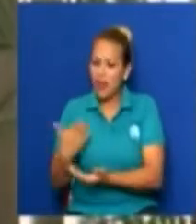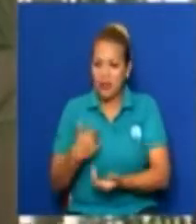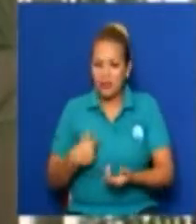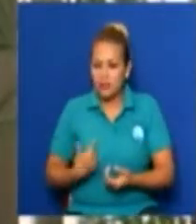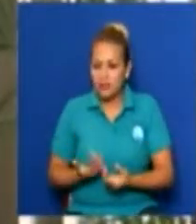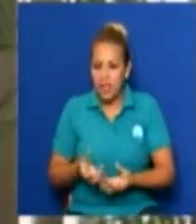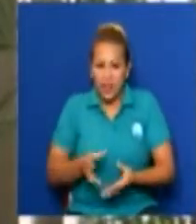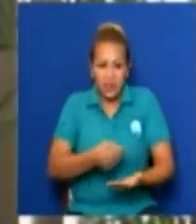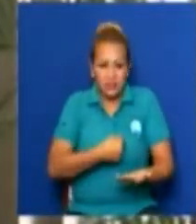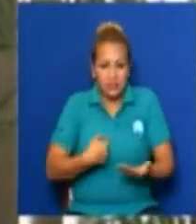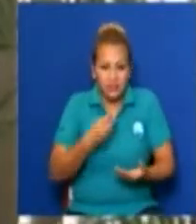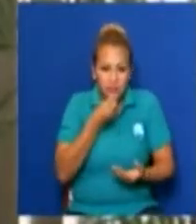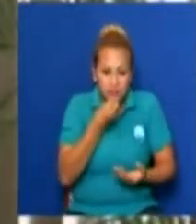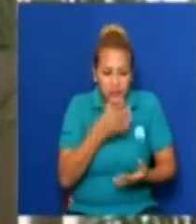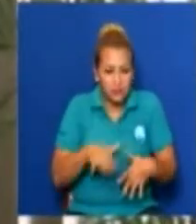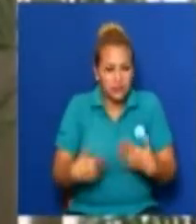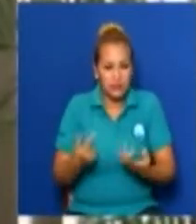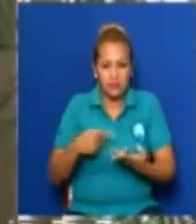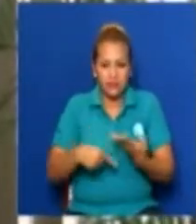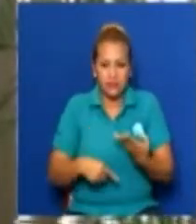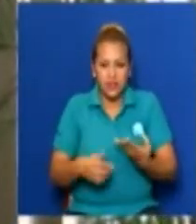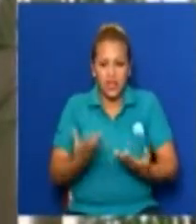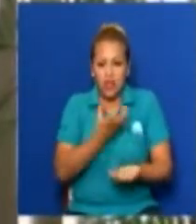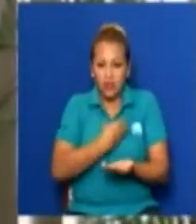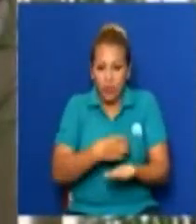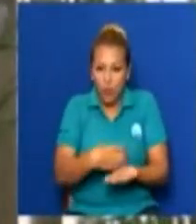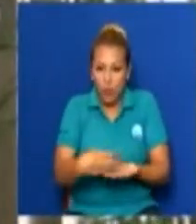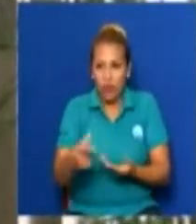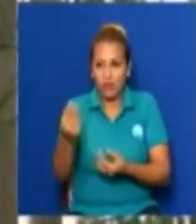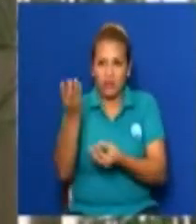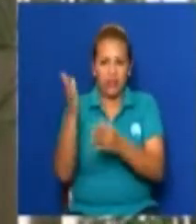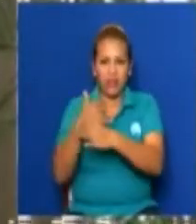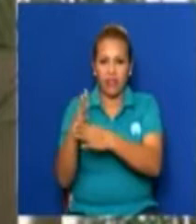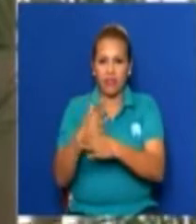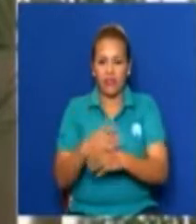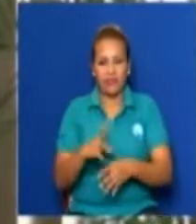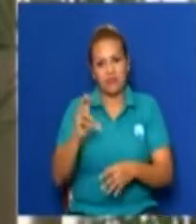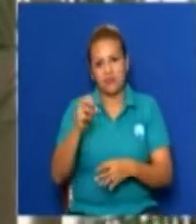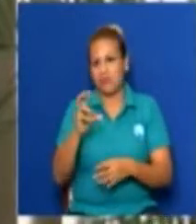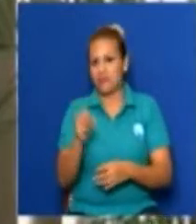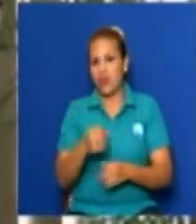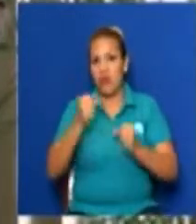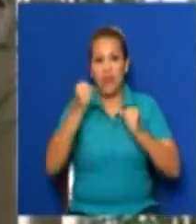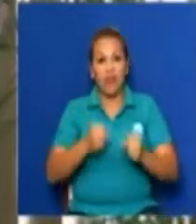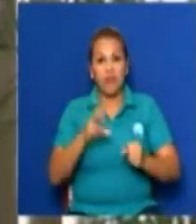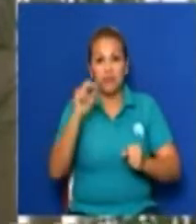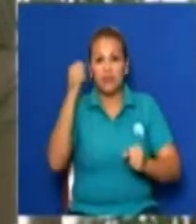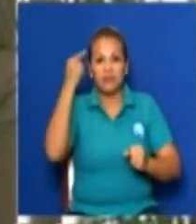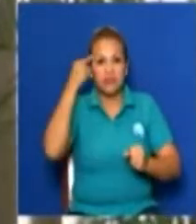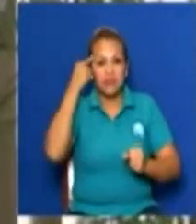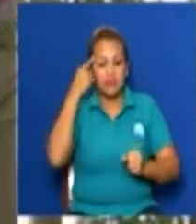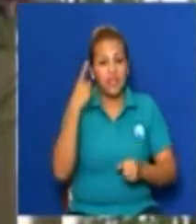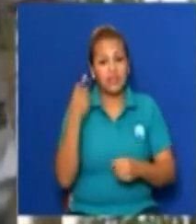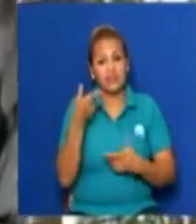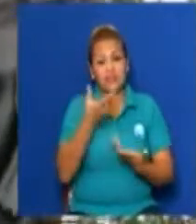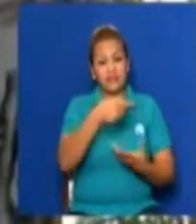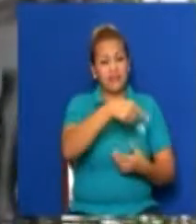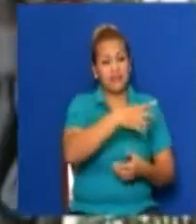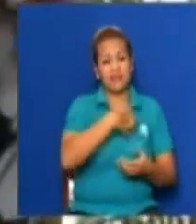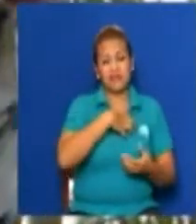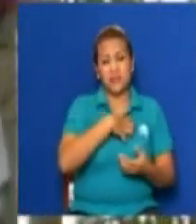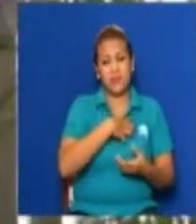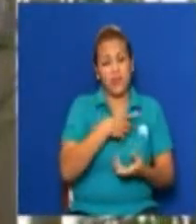que hacerle, es terrible. Entonces, si ya te cuesta estar a las 8, imagínense a las 7. O después